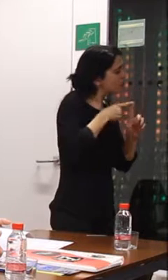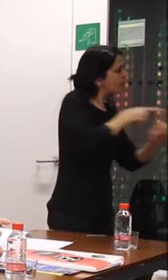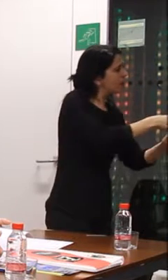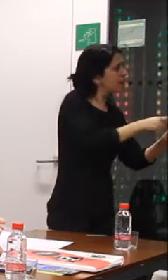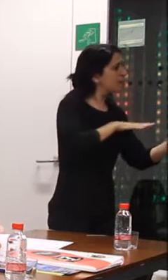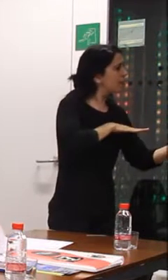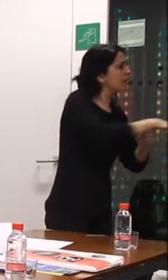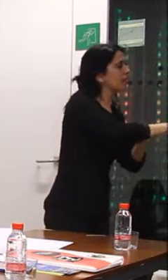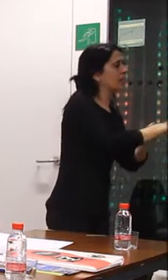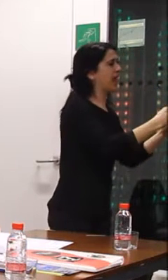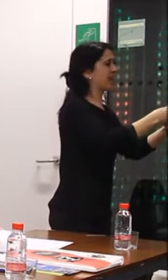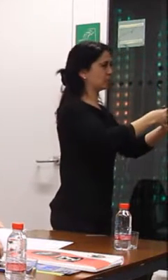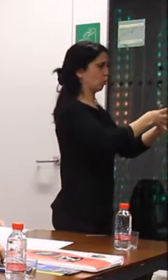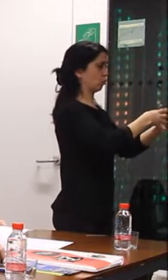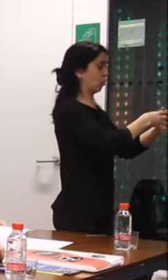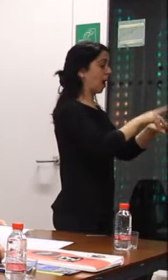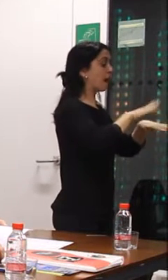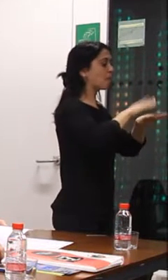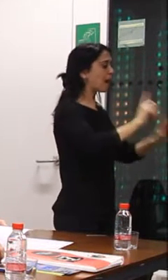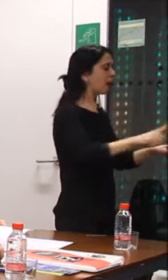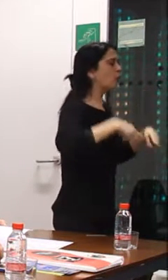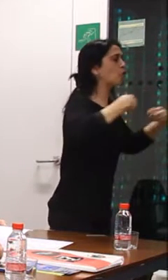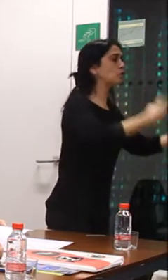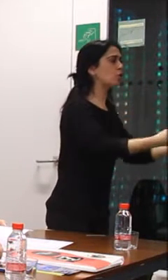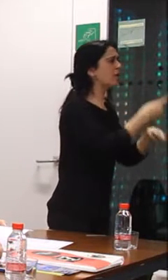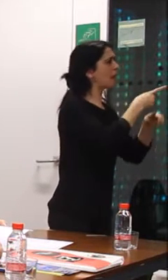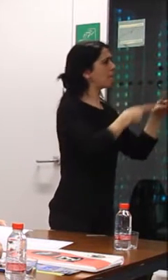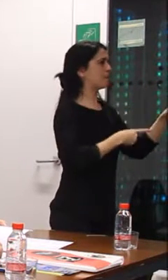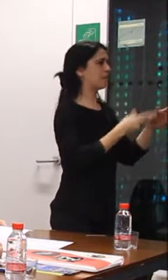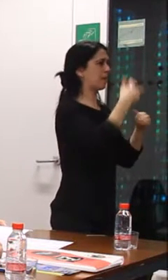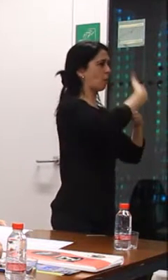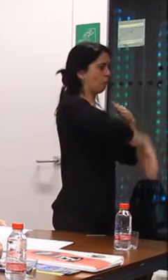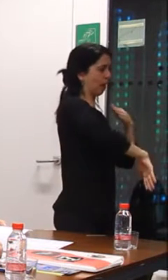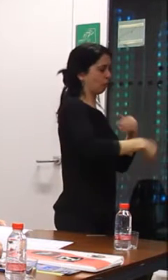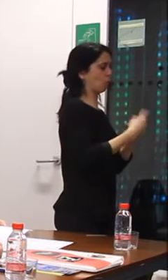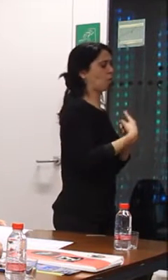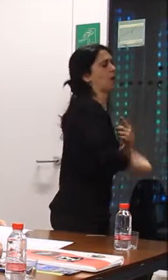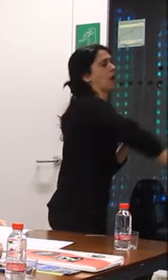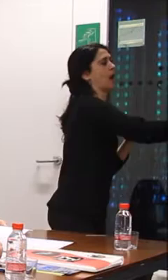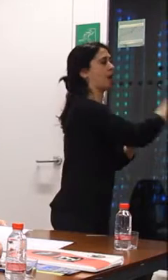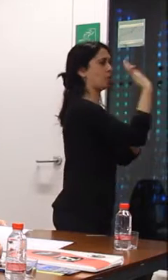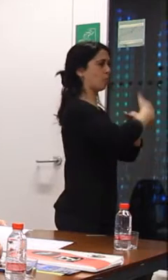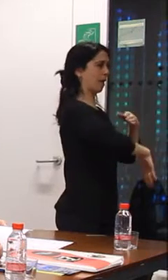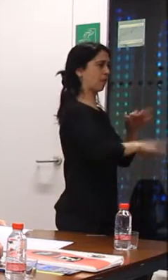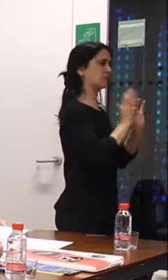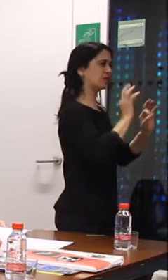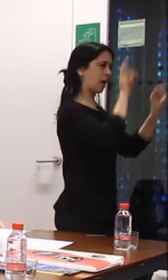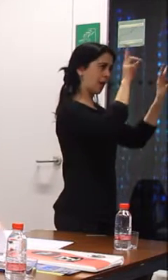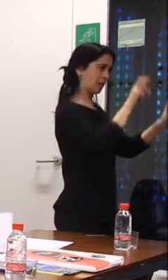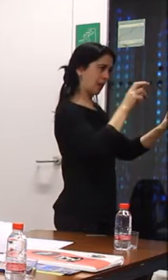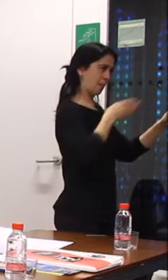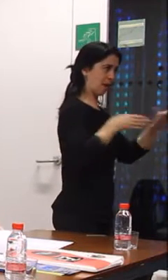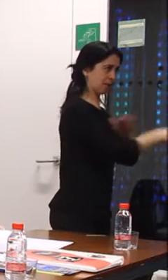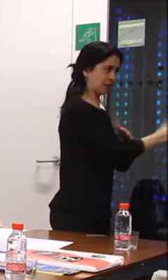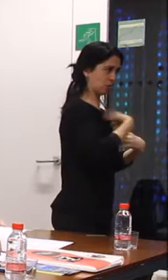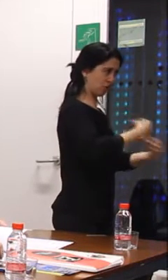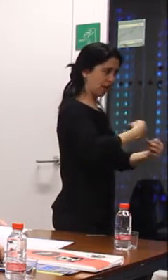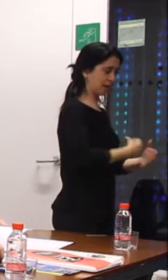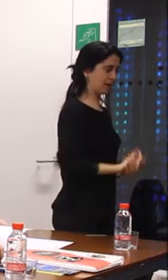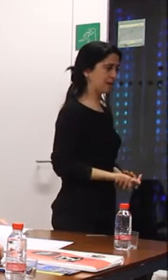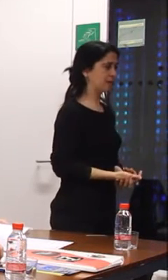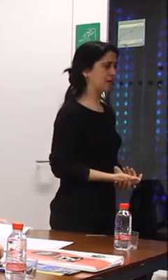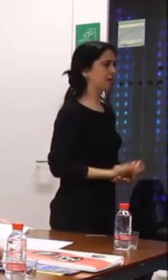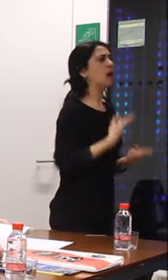impacto a medio y largo plazo en el acceso a la energía. ¿Vale? Ahí podríamos mencionar